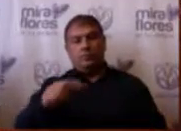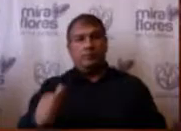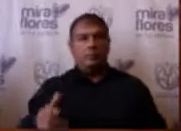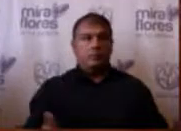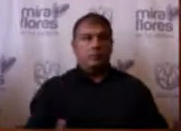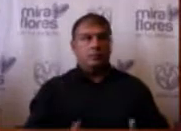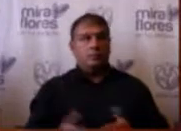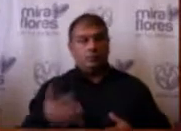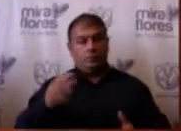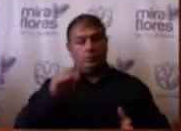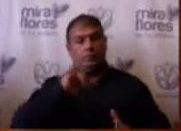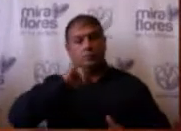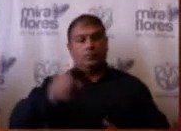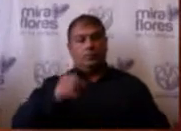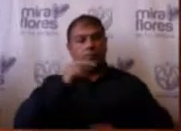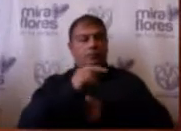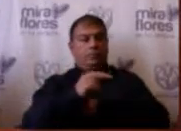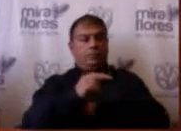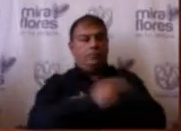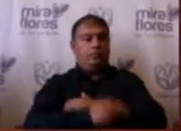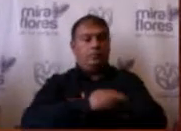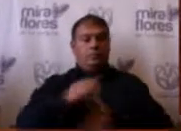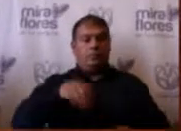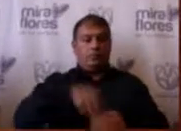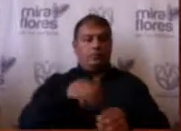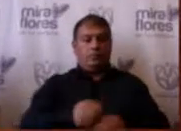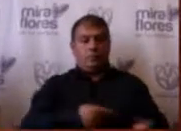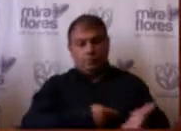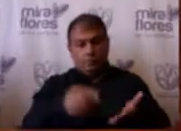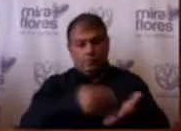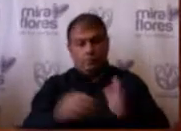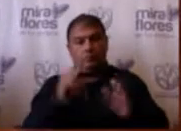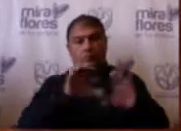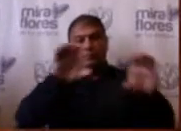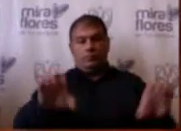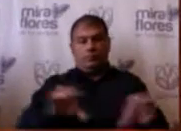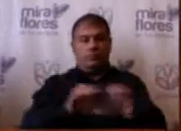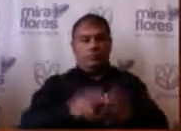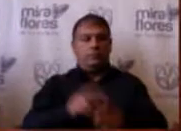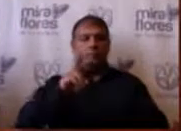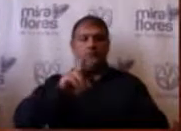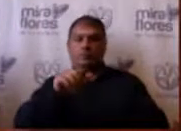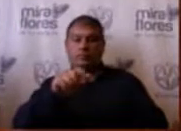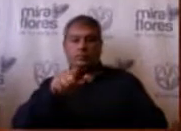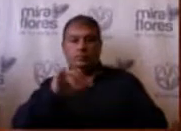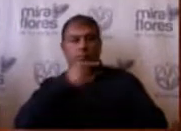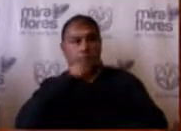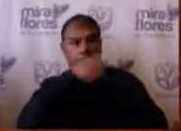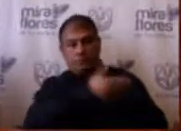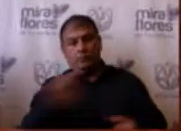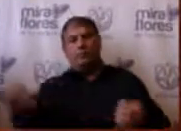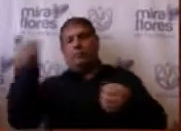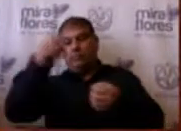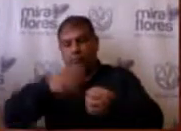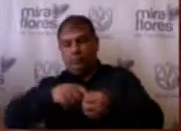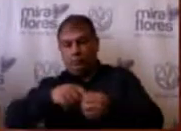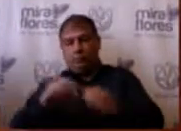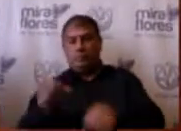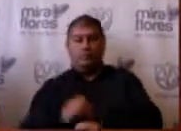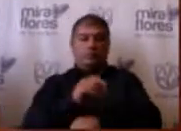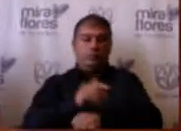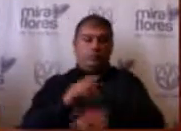jurado nacional de elecciones termine enviar las credenciales varias se incorporará a este a